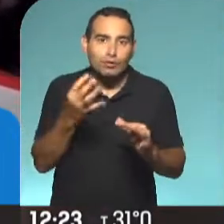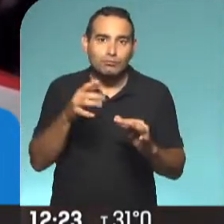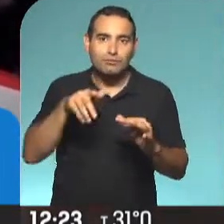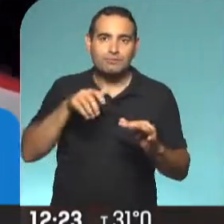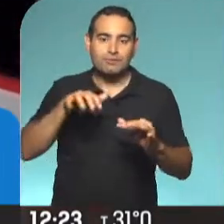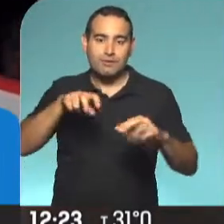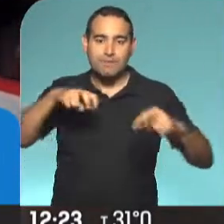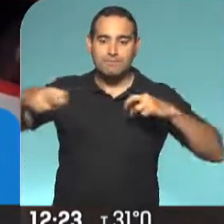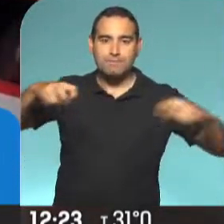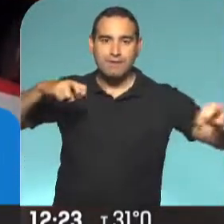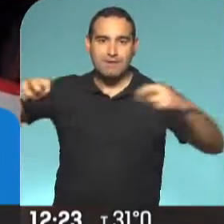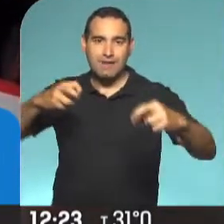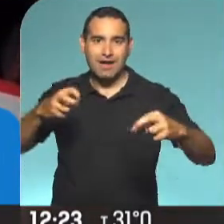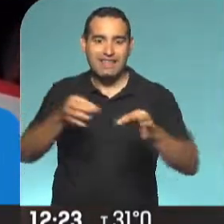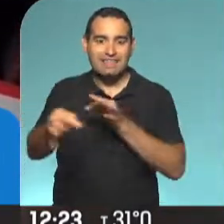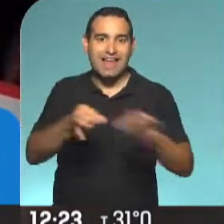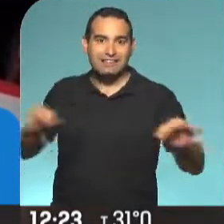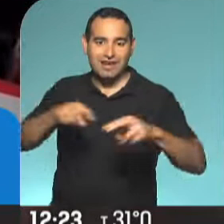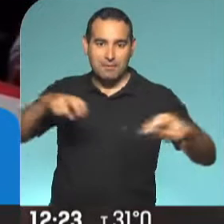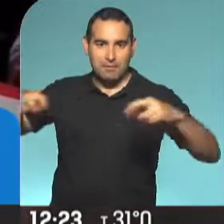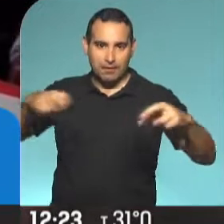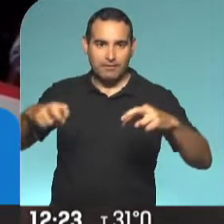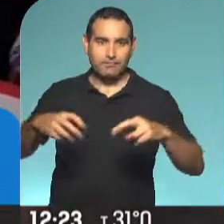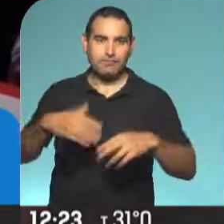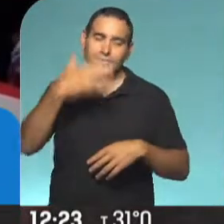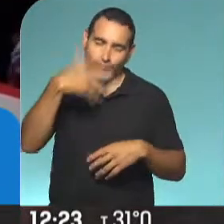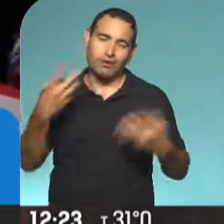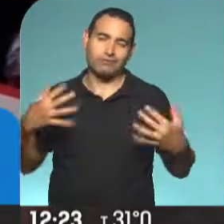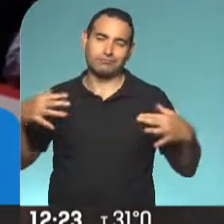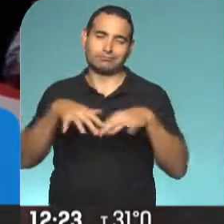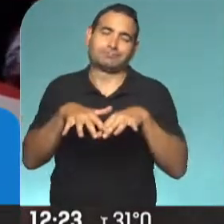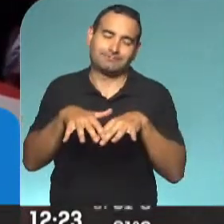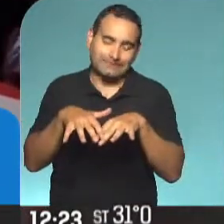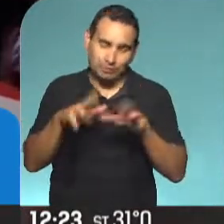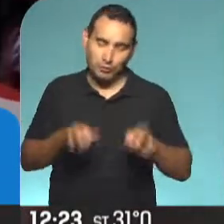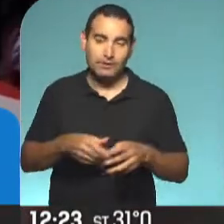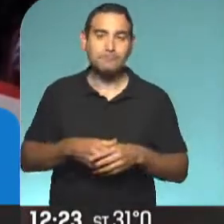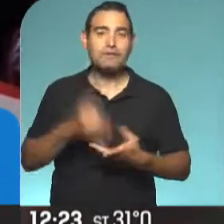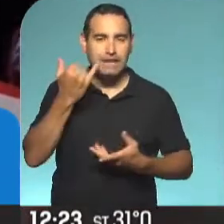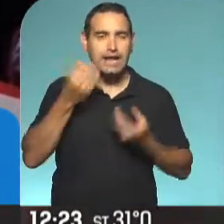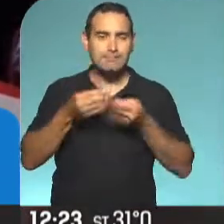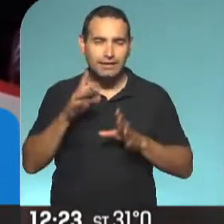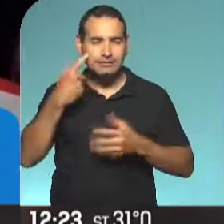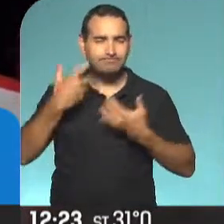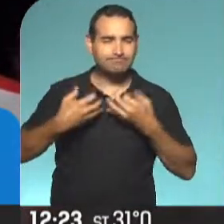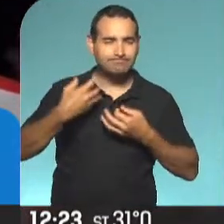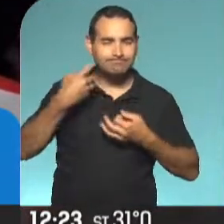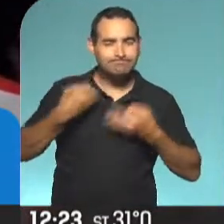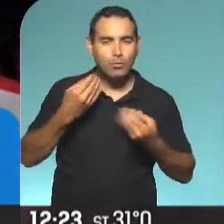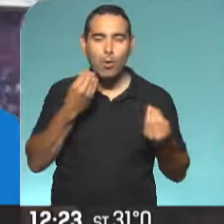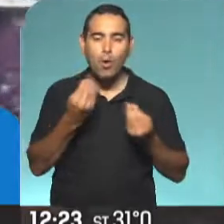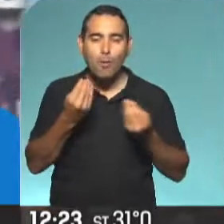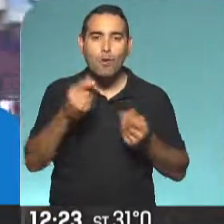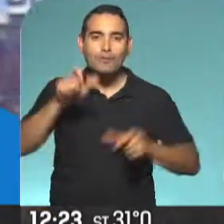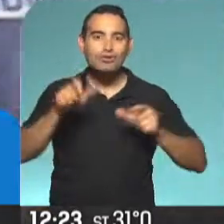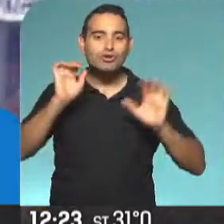bien alejados, uno de cada, sabemos que después nos va a pasar, pero bueno, empezaron a delinear esta suerte de ver cómo hacemos para que